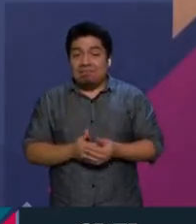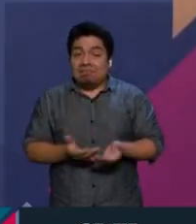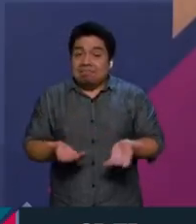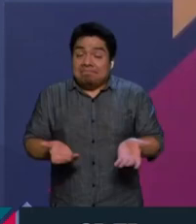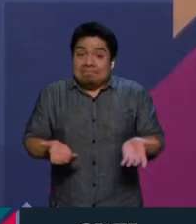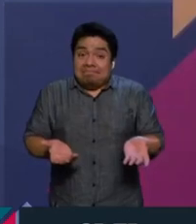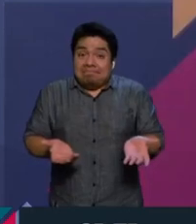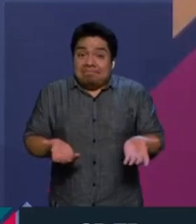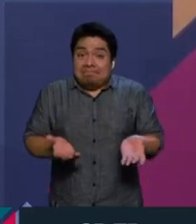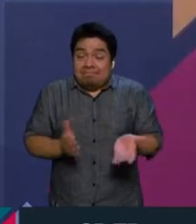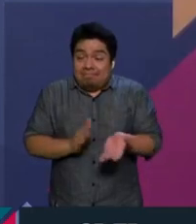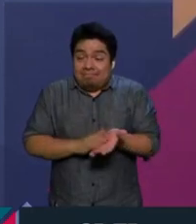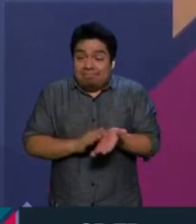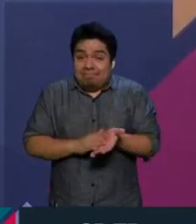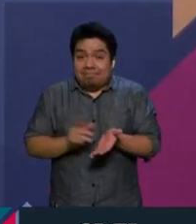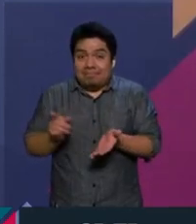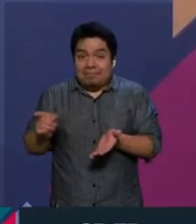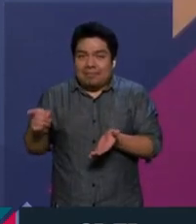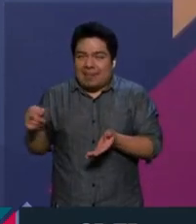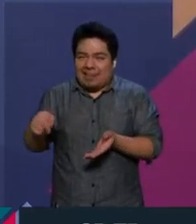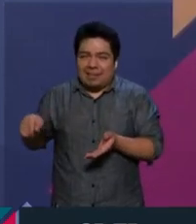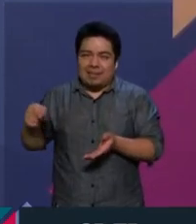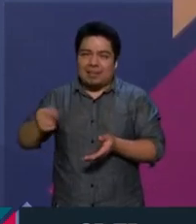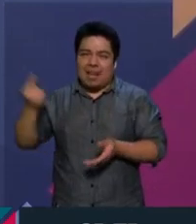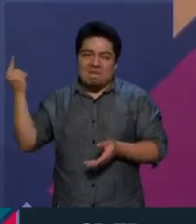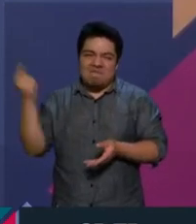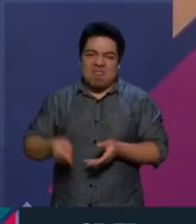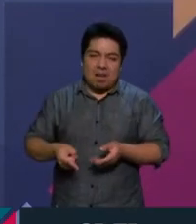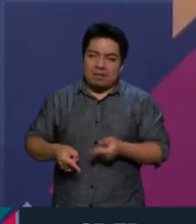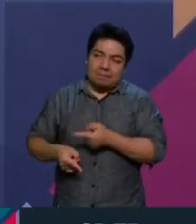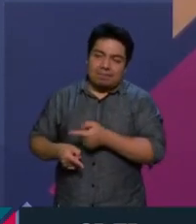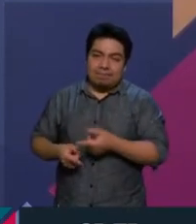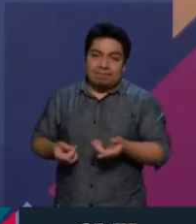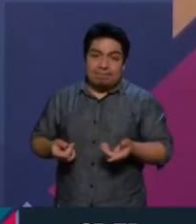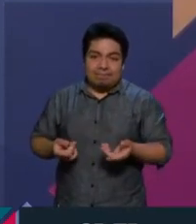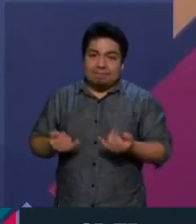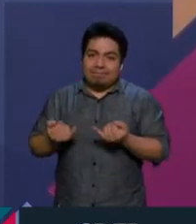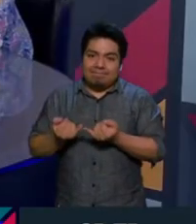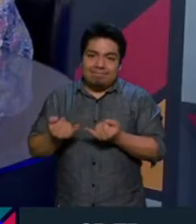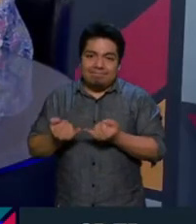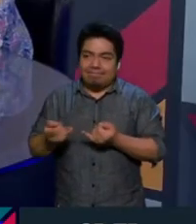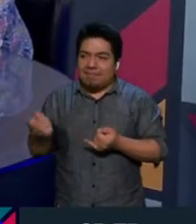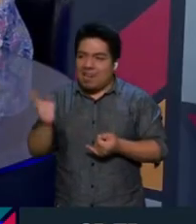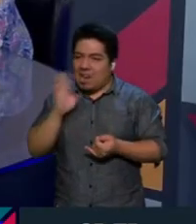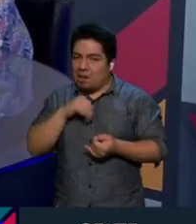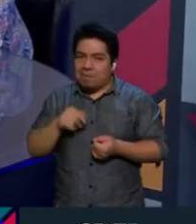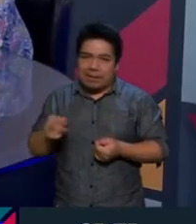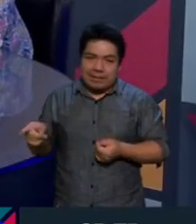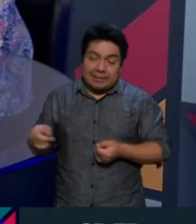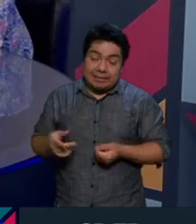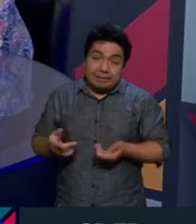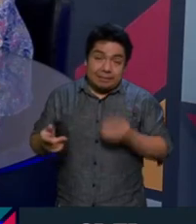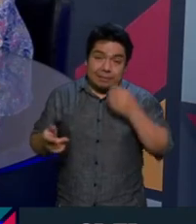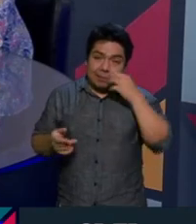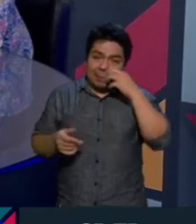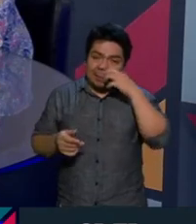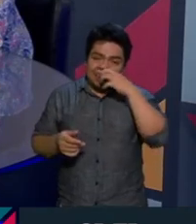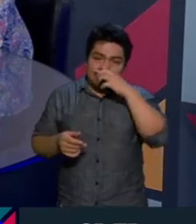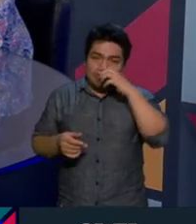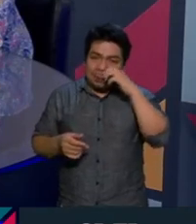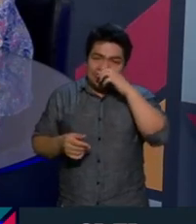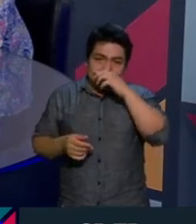Vaya, es una muestra de su autoritarismo y de lo mal que está, ¿no? Significa que,